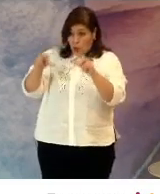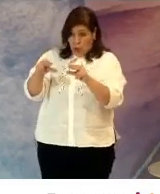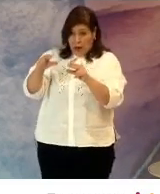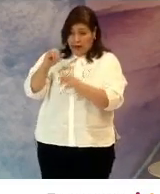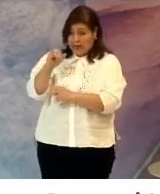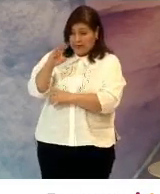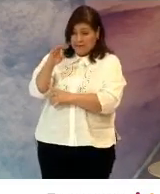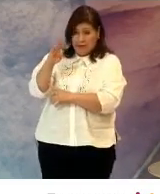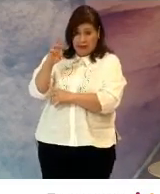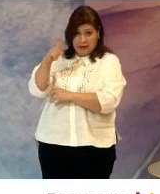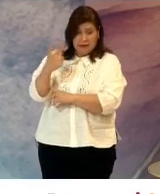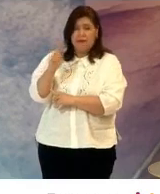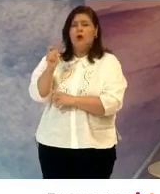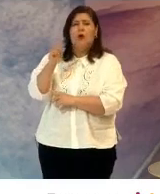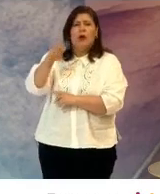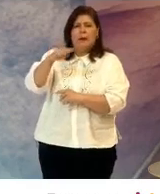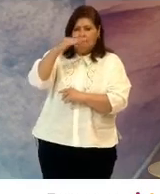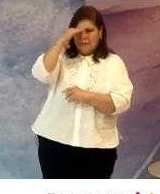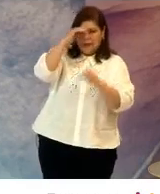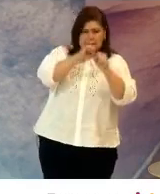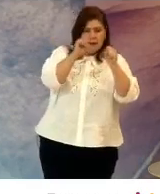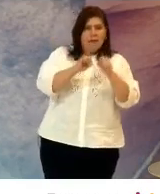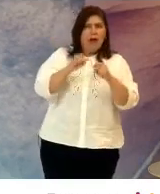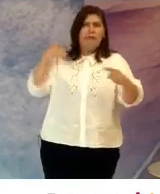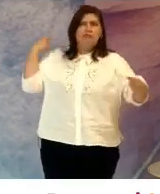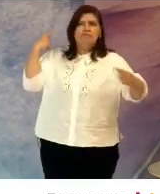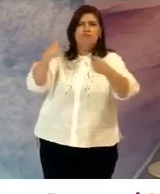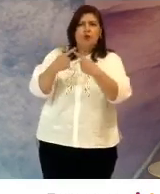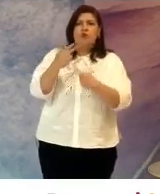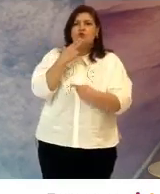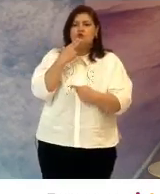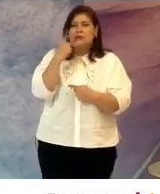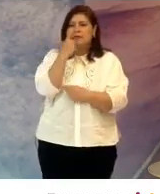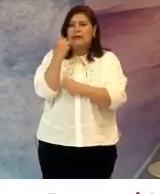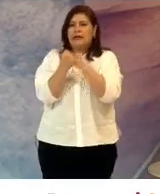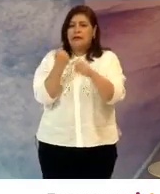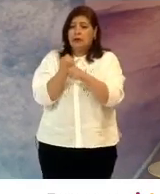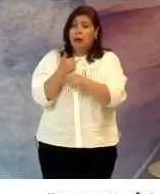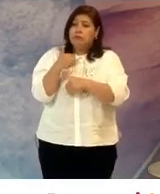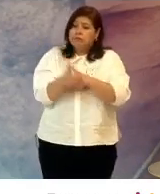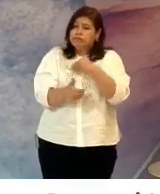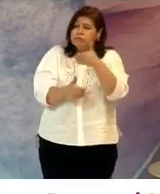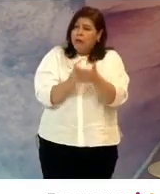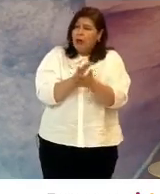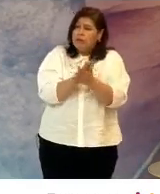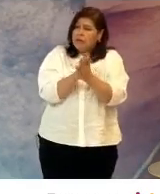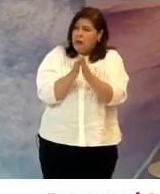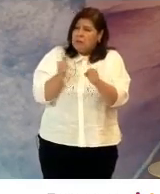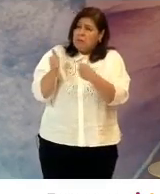pensamiento sistémico se ha usado durante 100 años y ha estado evolucionando. Y para mí,